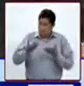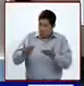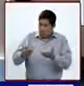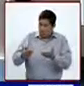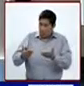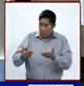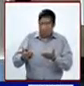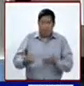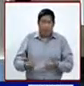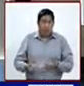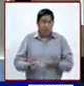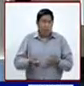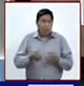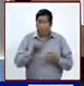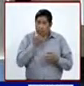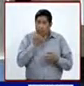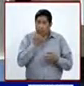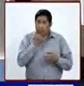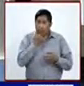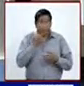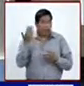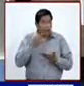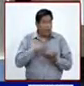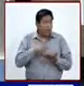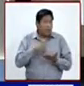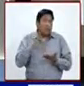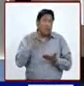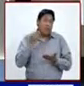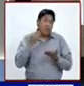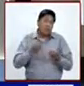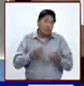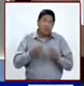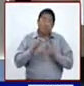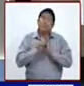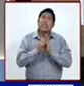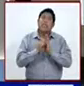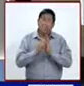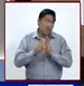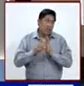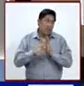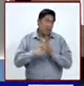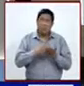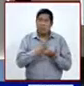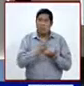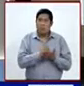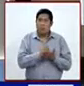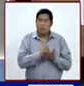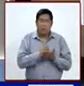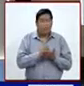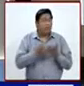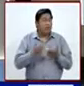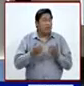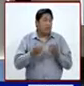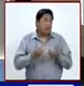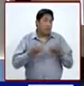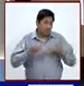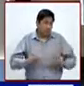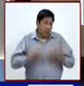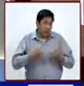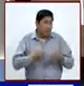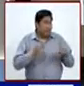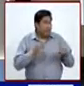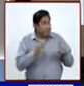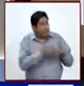Es lo que pasa en la Asamblea Legislativa, la presentación simbólica, y después, posteriormente, habrá la presentación oficial ante